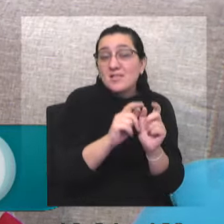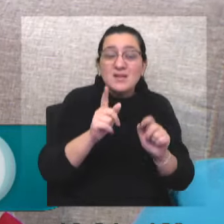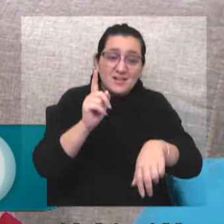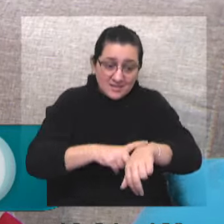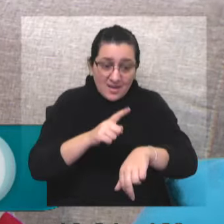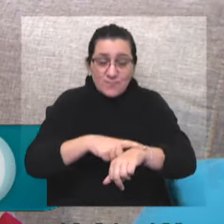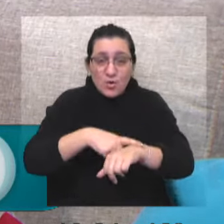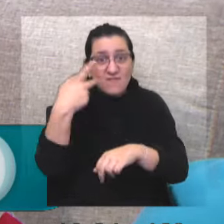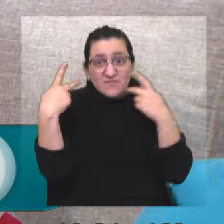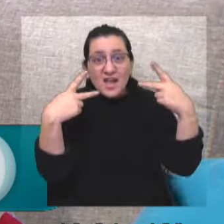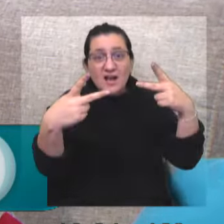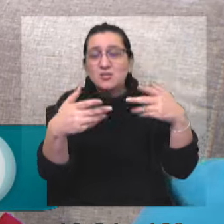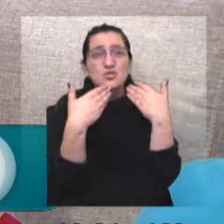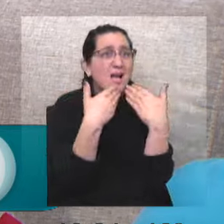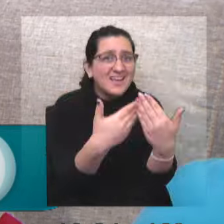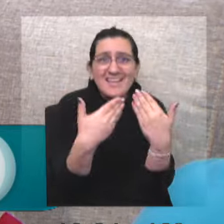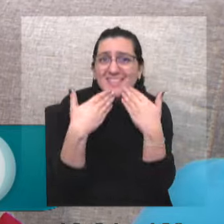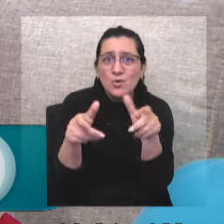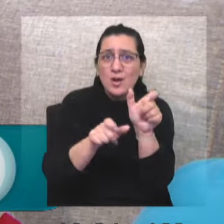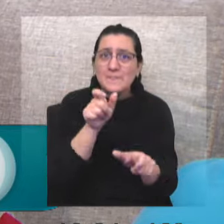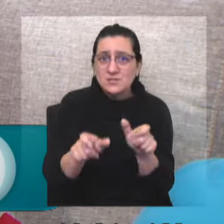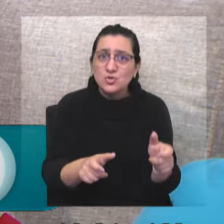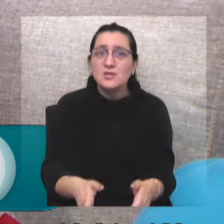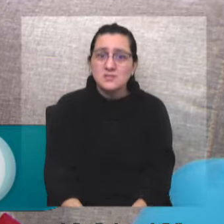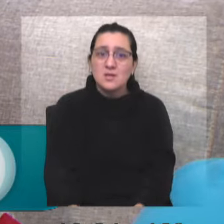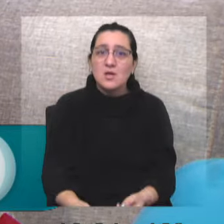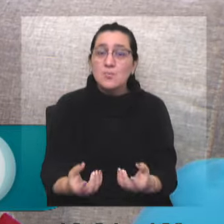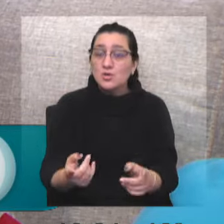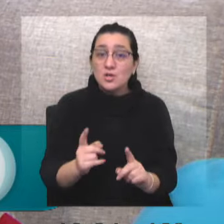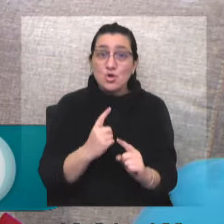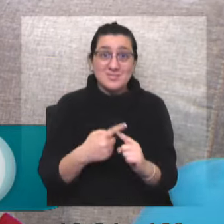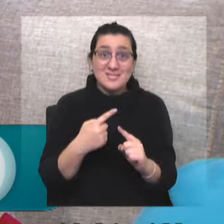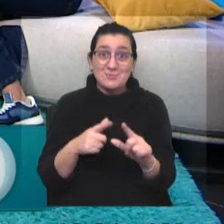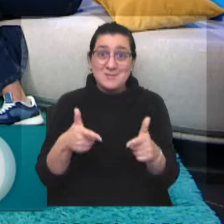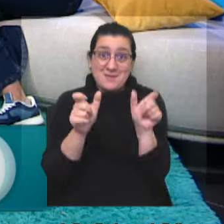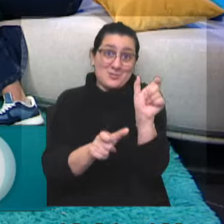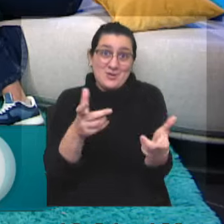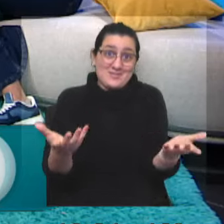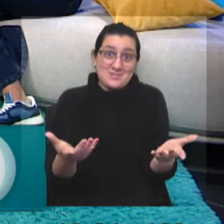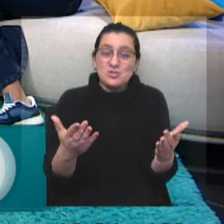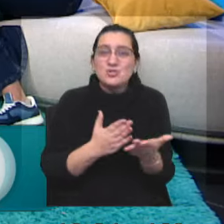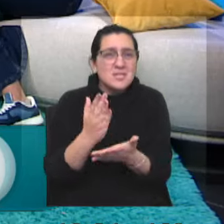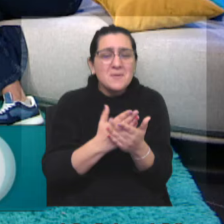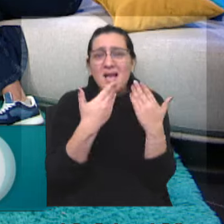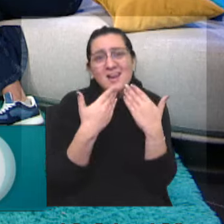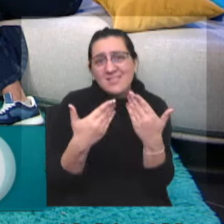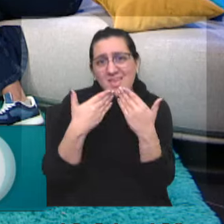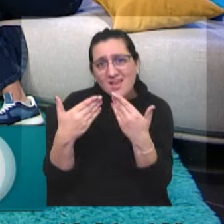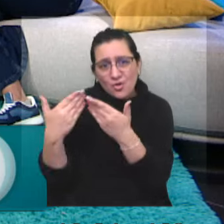mí, el agradecimiento que yo tengo para el público es gigante, porque no existimos. Sí. Sin el público. Entonces no lo normalizo,